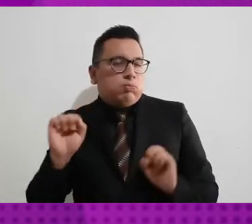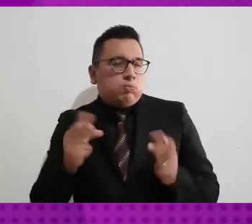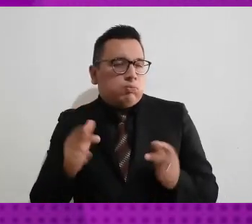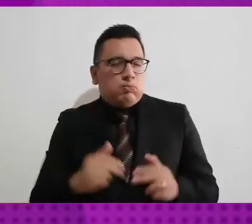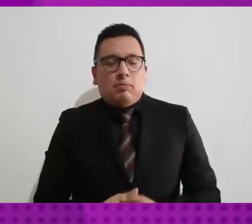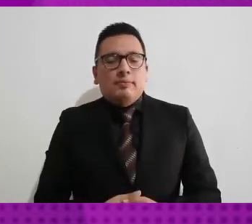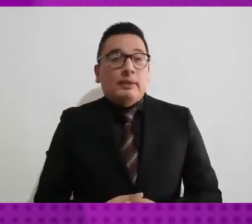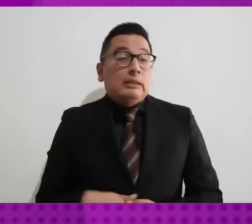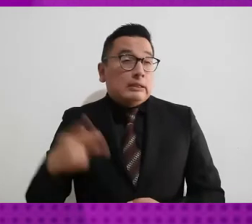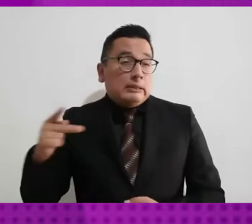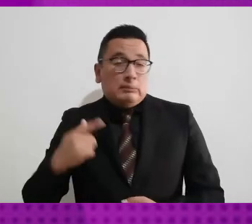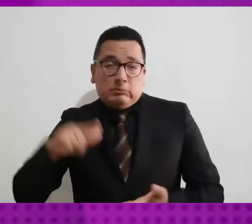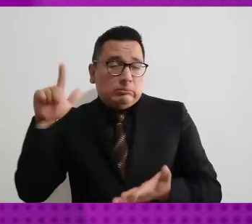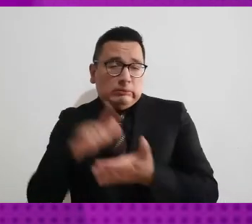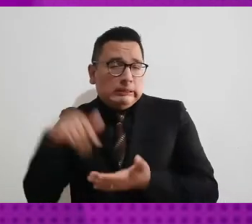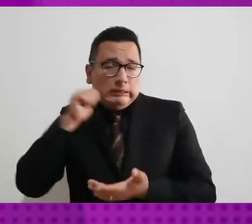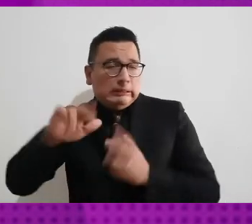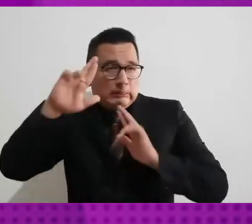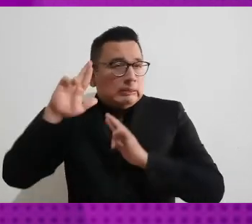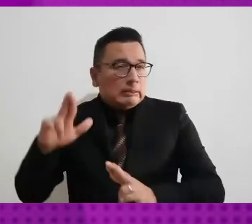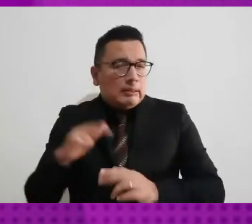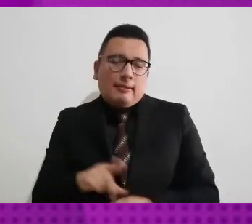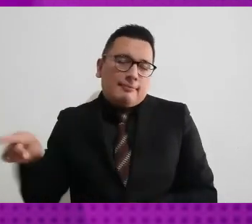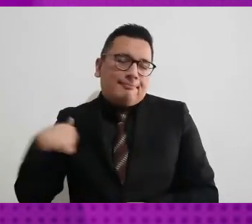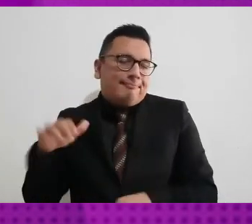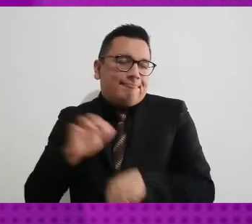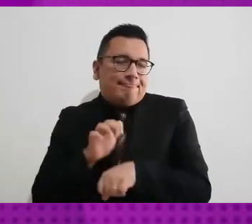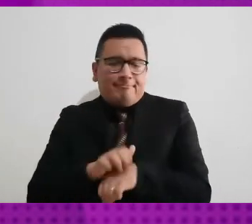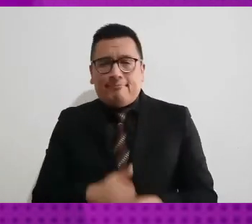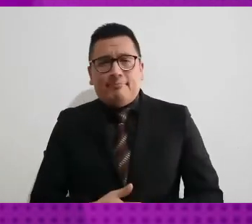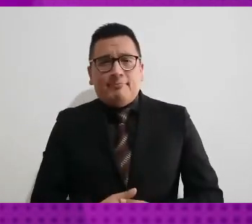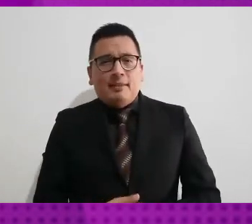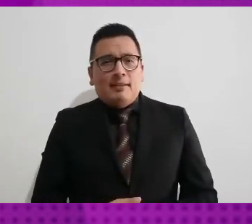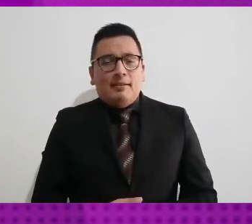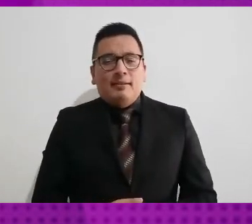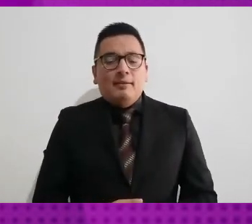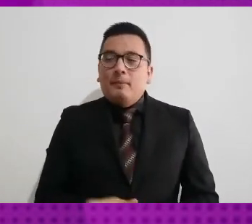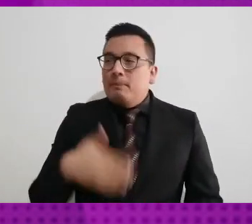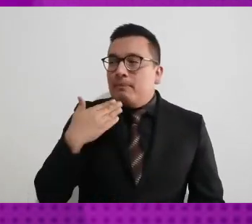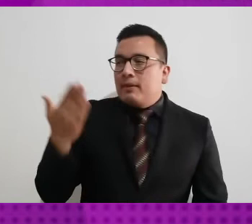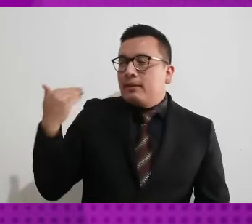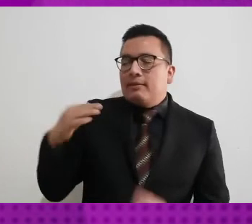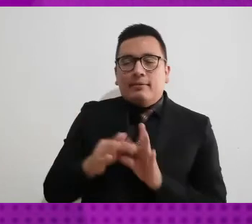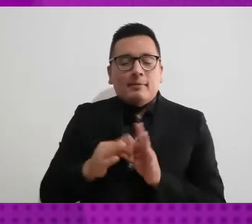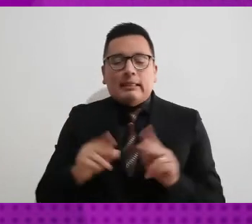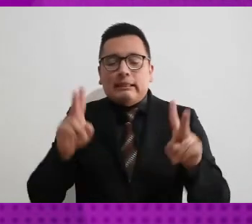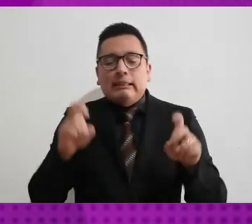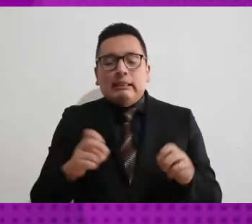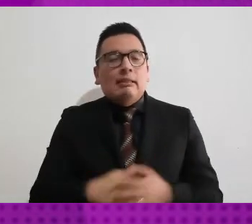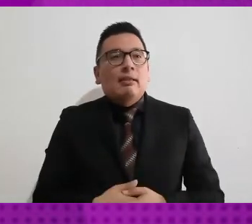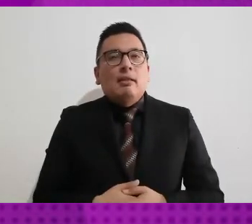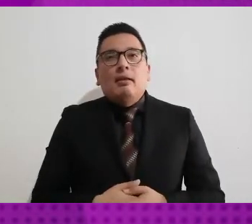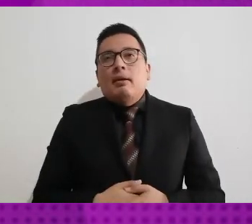además de un gran constitucionalista y, por supuesto, un gran amigo. Y estábamos platicando acerca, Osvaldo, precisamente de la